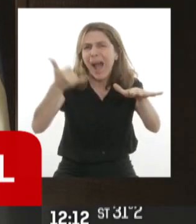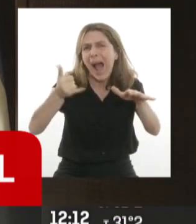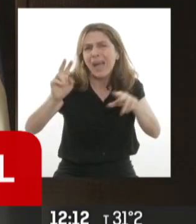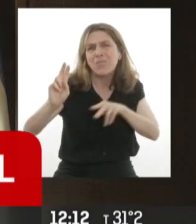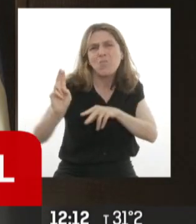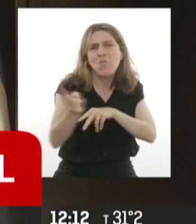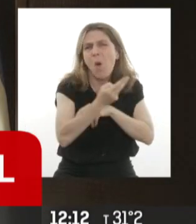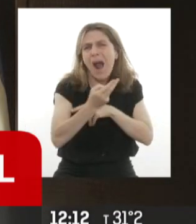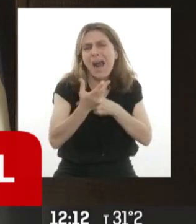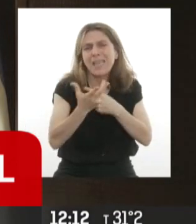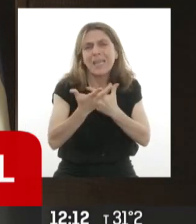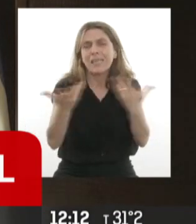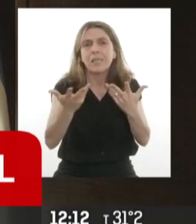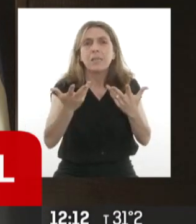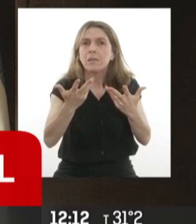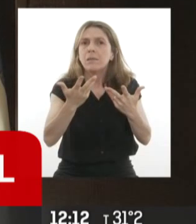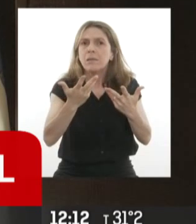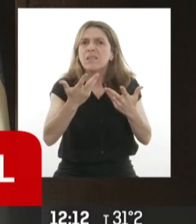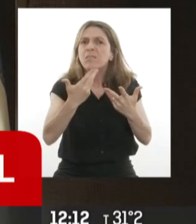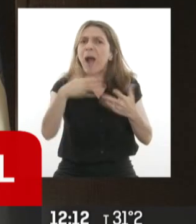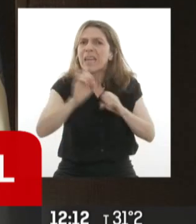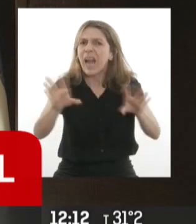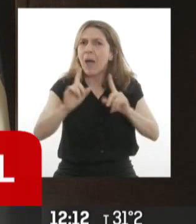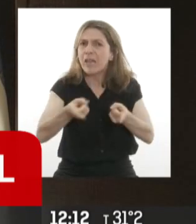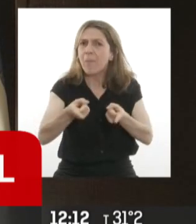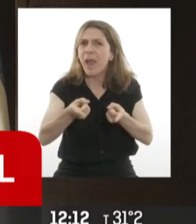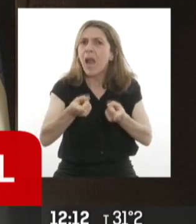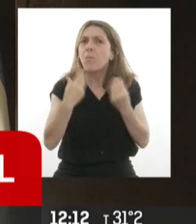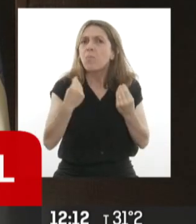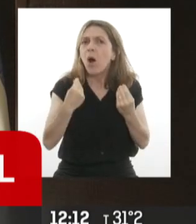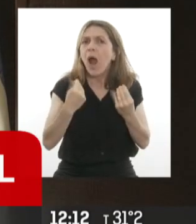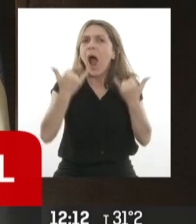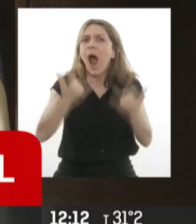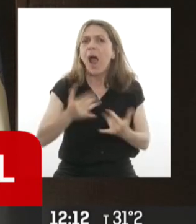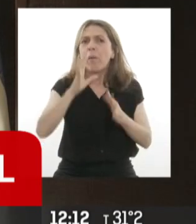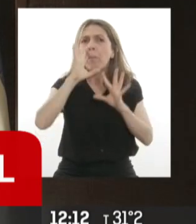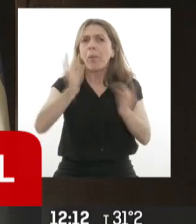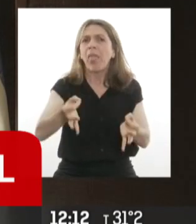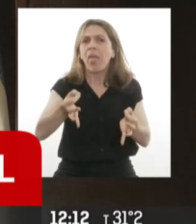vidas. La pandemia ha dejado al descubierto la insuficiencia de un sistema.